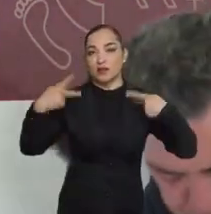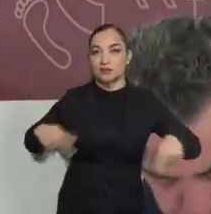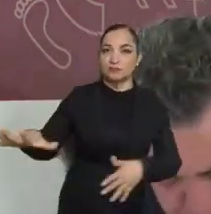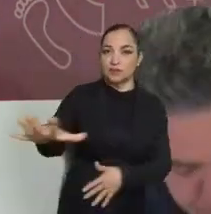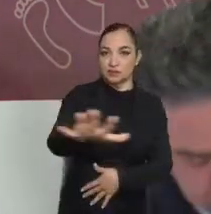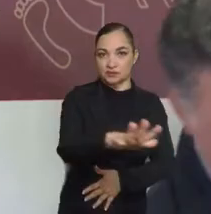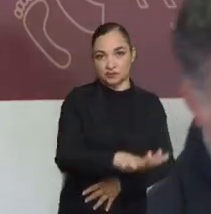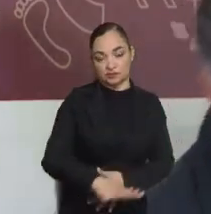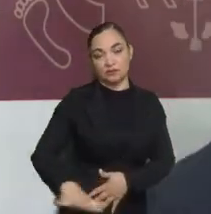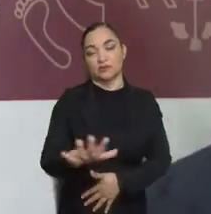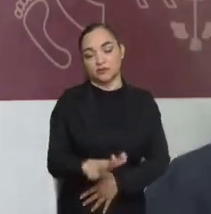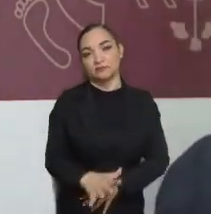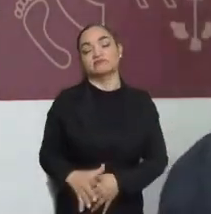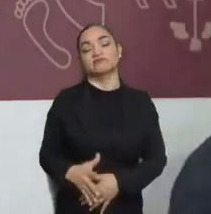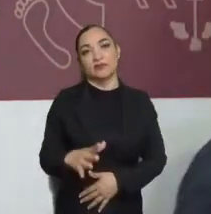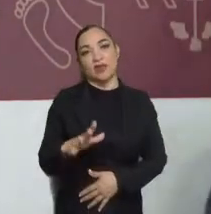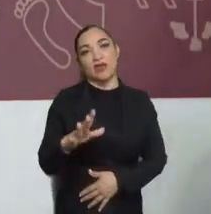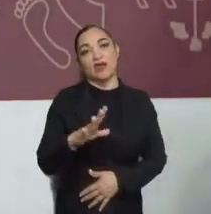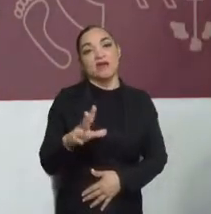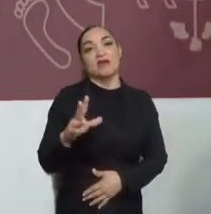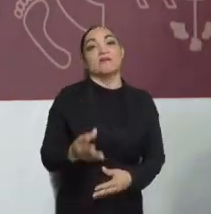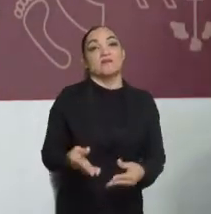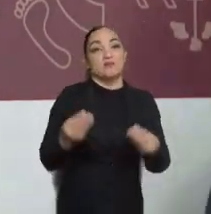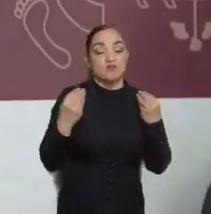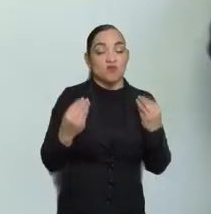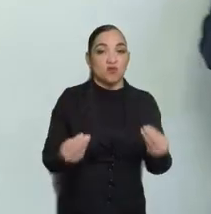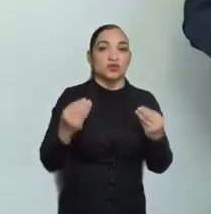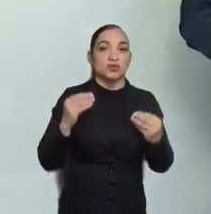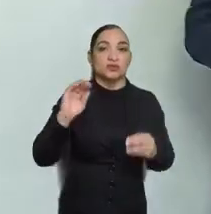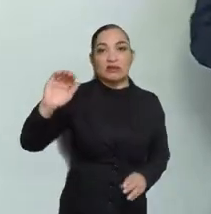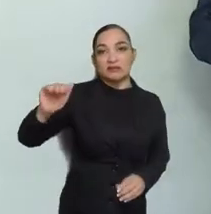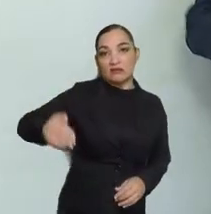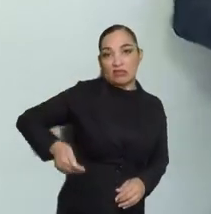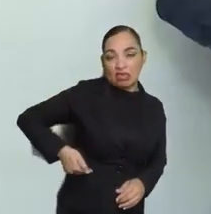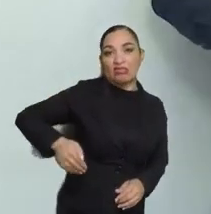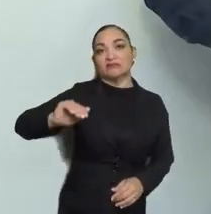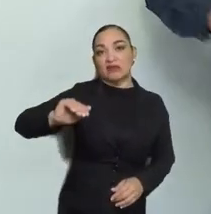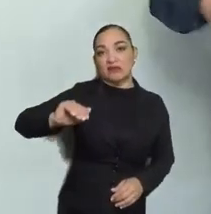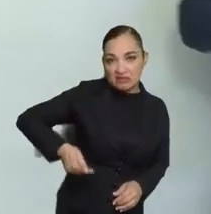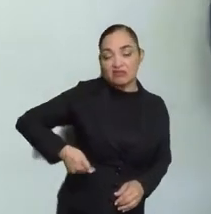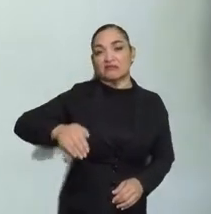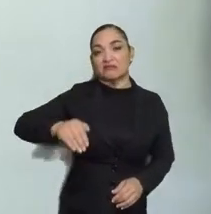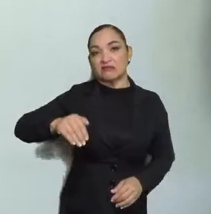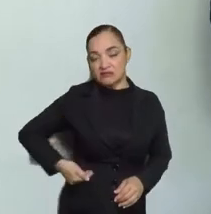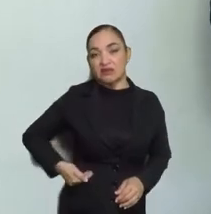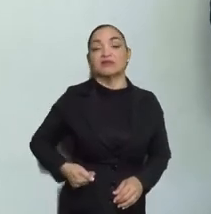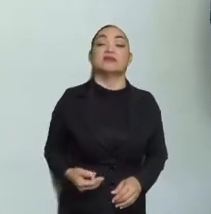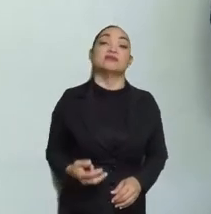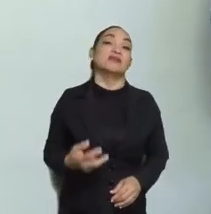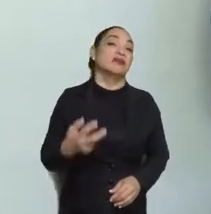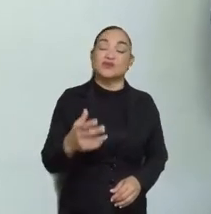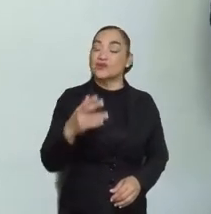tenemos muchísimos accidentes dolosos. Es lo que no hemos podido bajar,